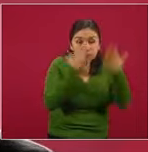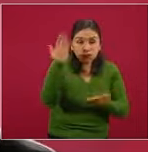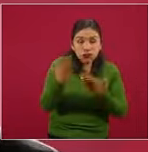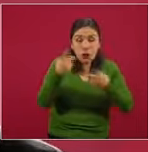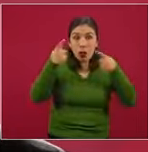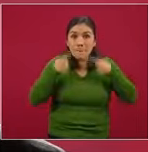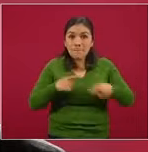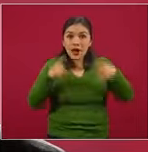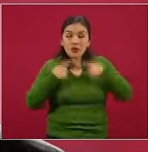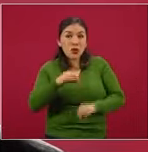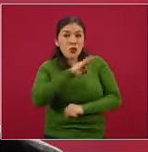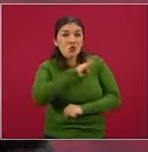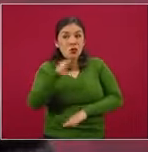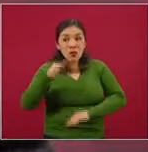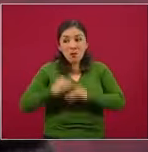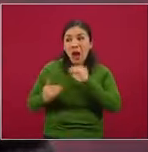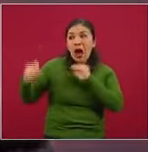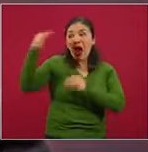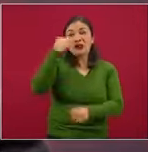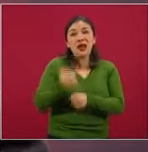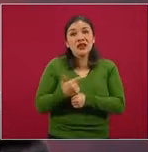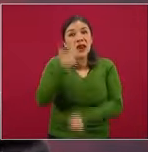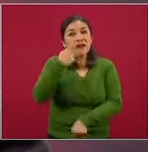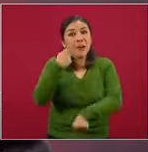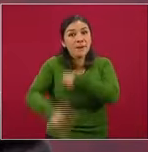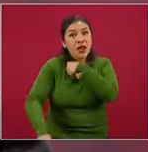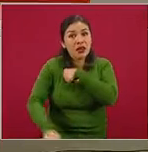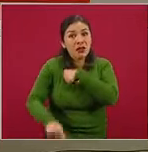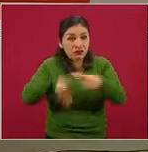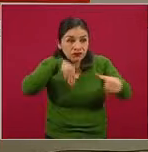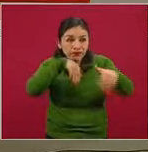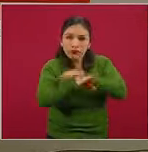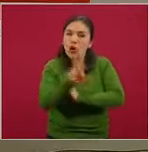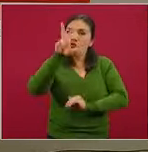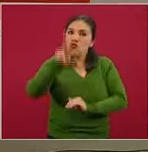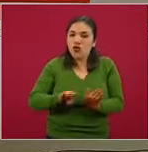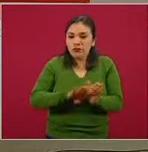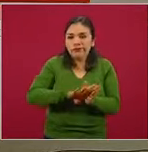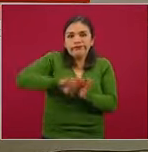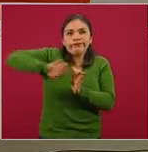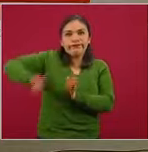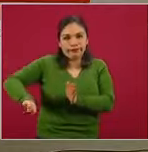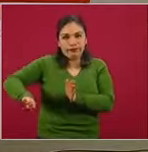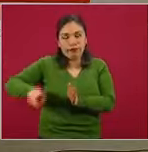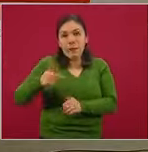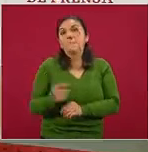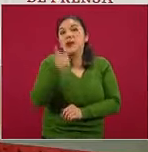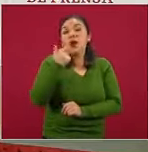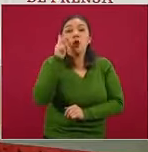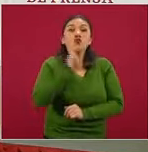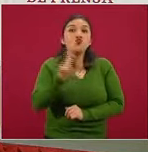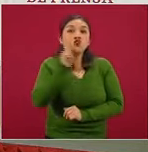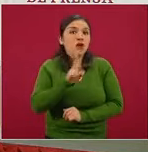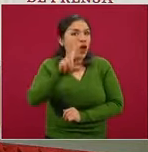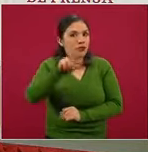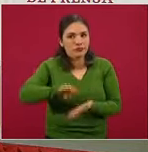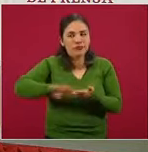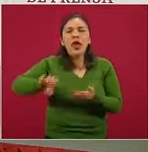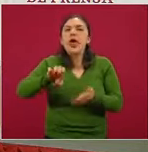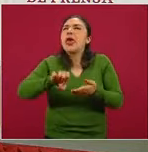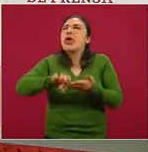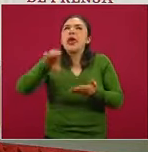un riesgo aumentado si participa en el estudio, al menos el estudio inicial. Por ejemplo,